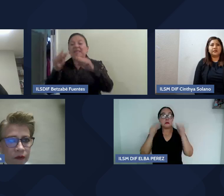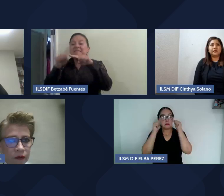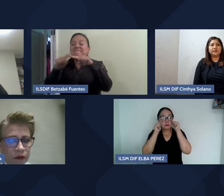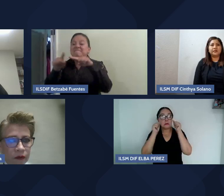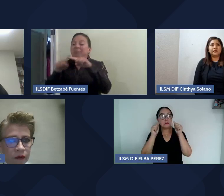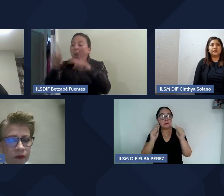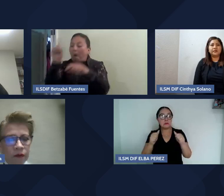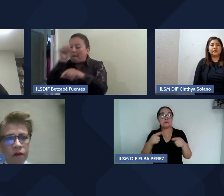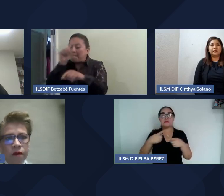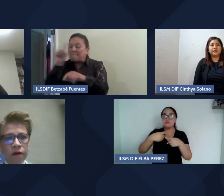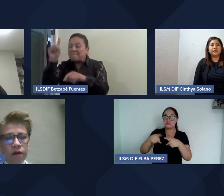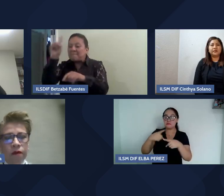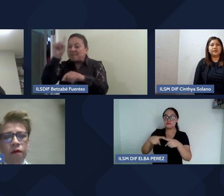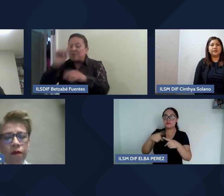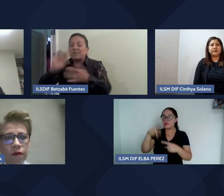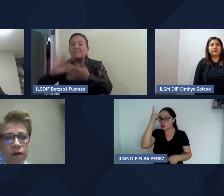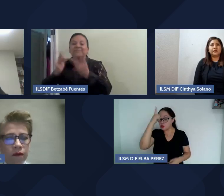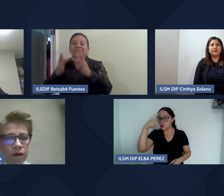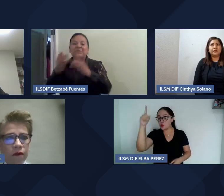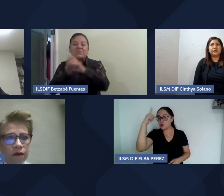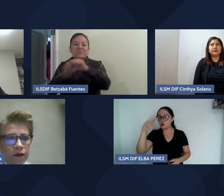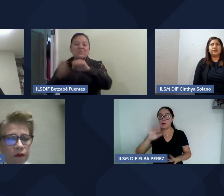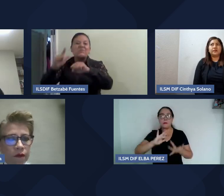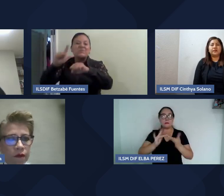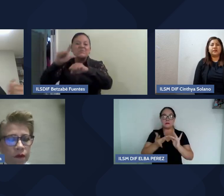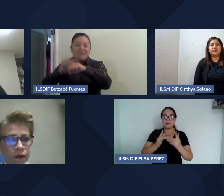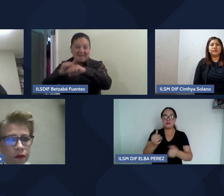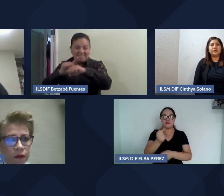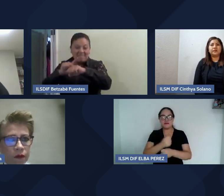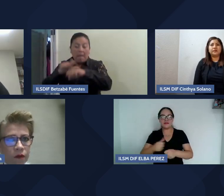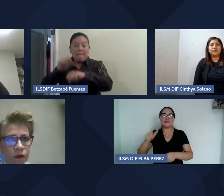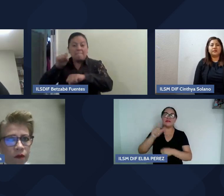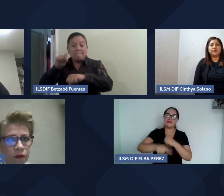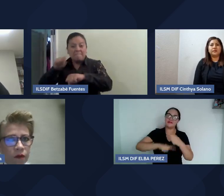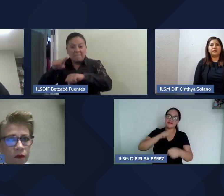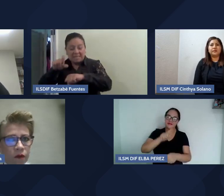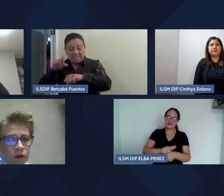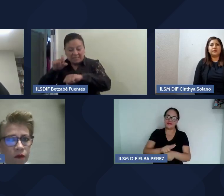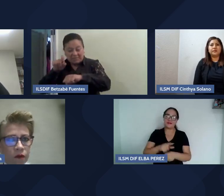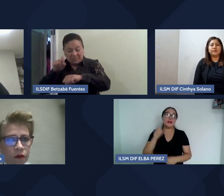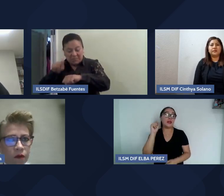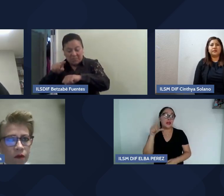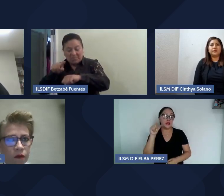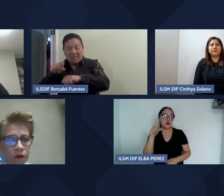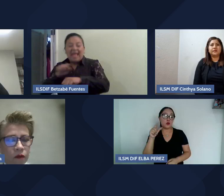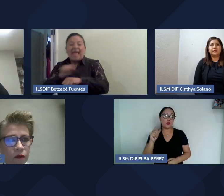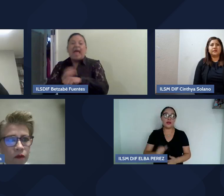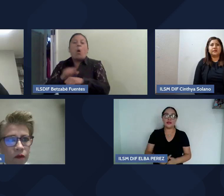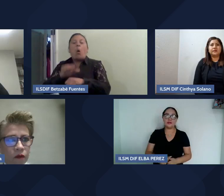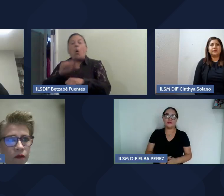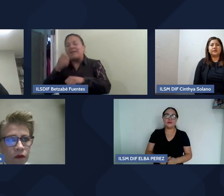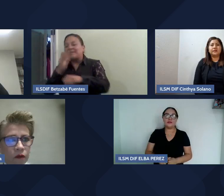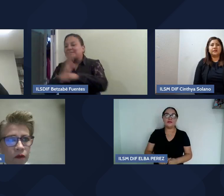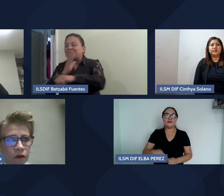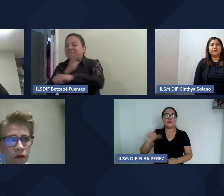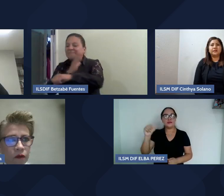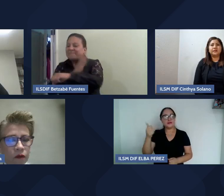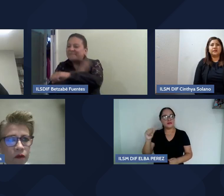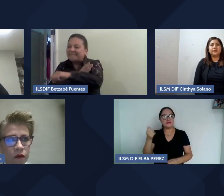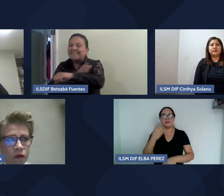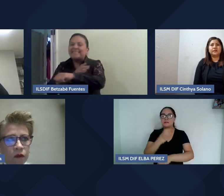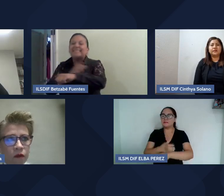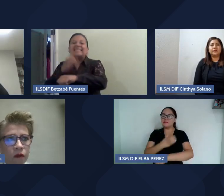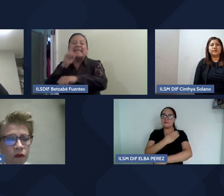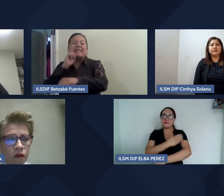del Instituto de Formación y Capacitación, Carla, Talía, Bere, así como César, que bueno, pues están